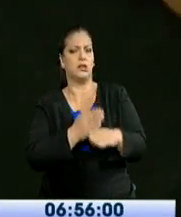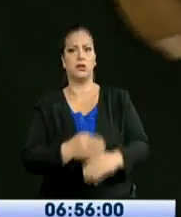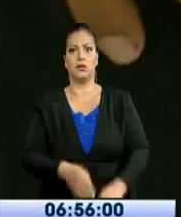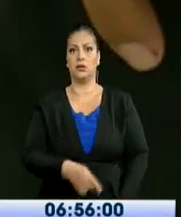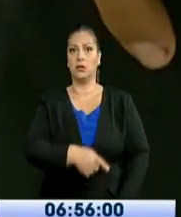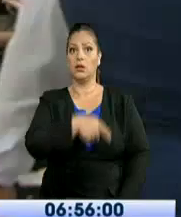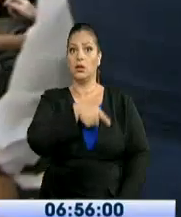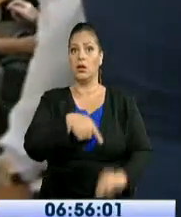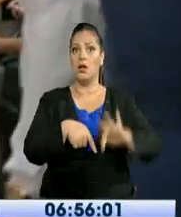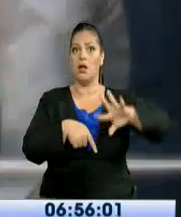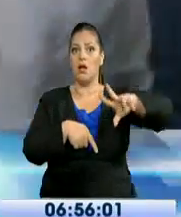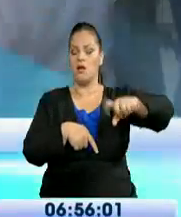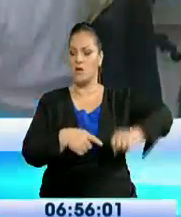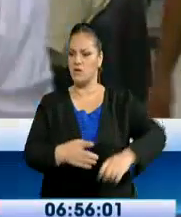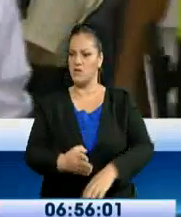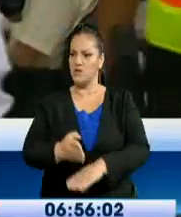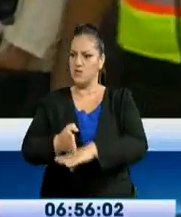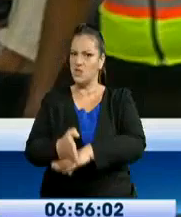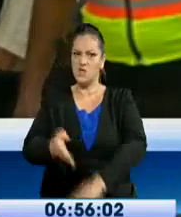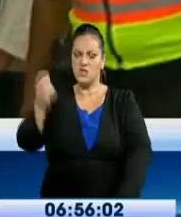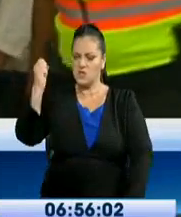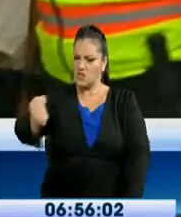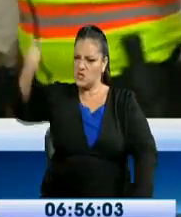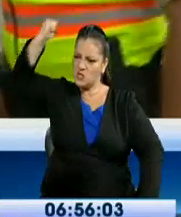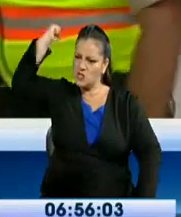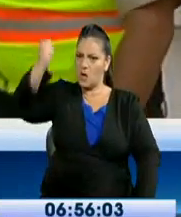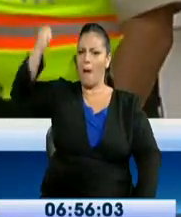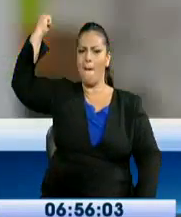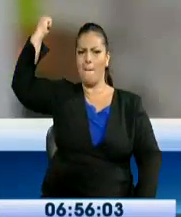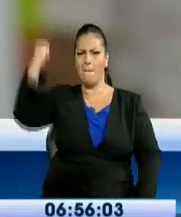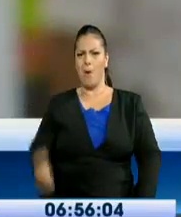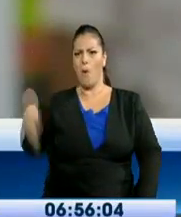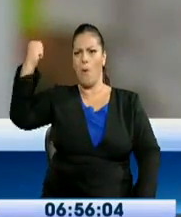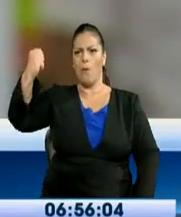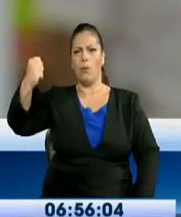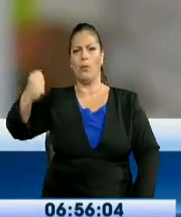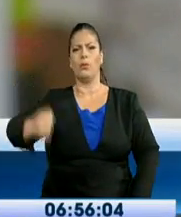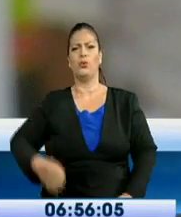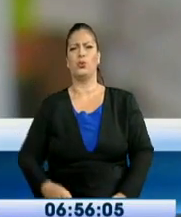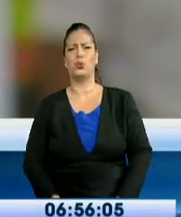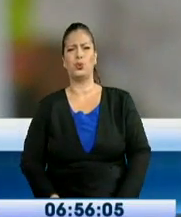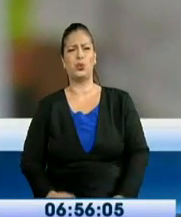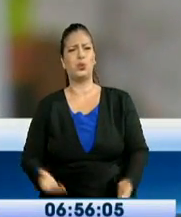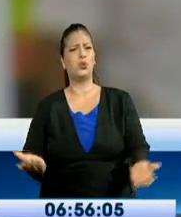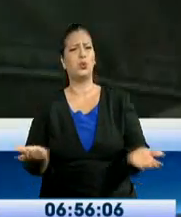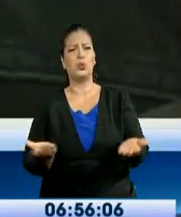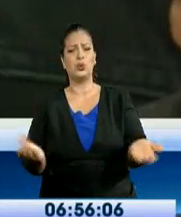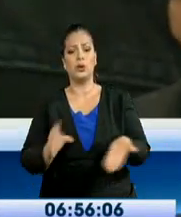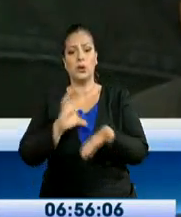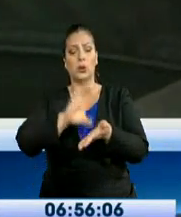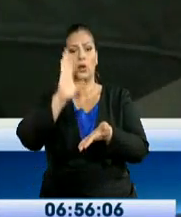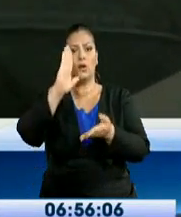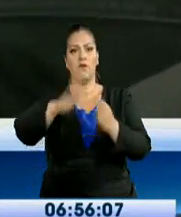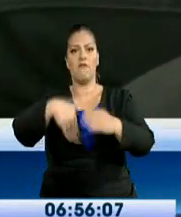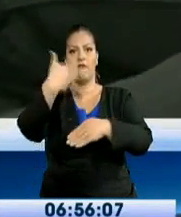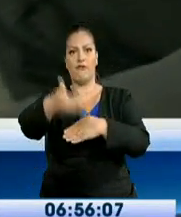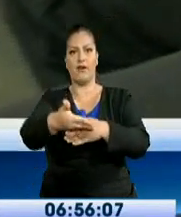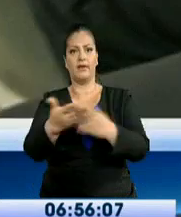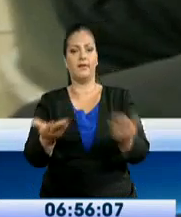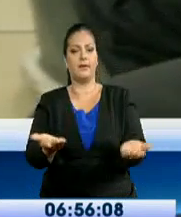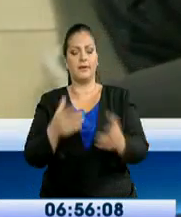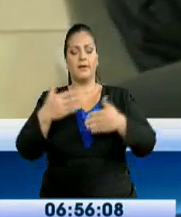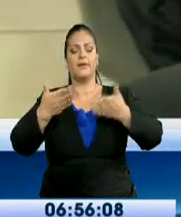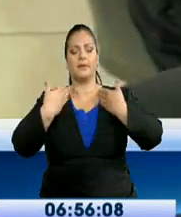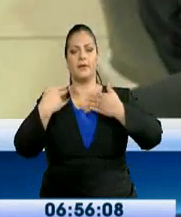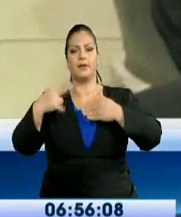del agresor. El hecho se registró en los exteriores del establecimiento educativo, ubicado en Sociovivienda 2,